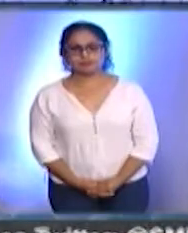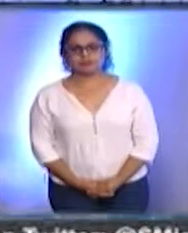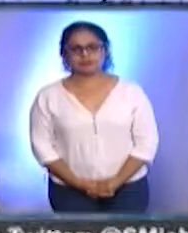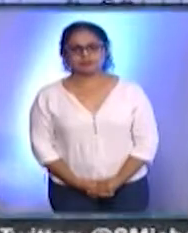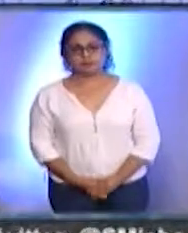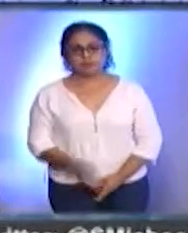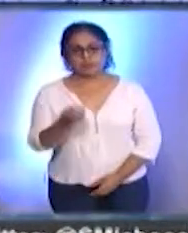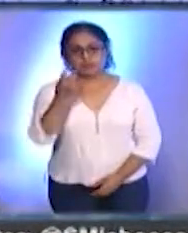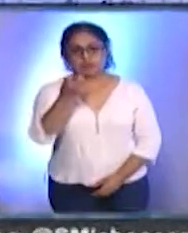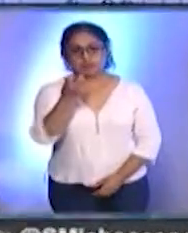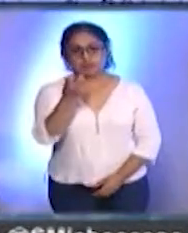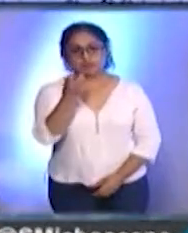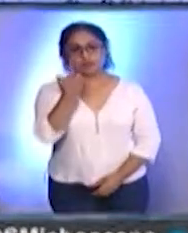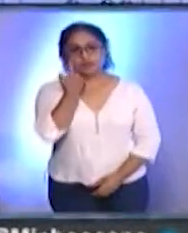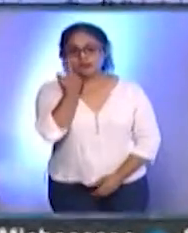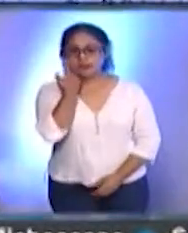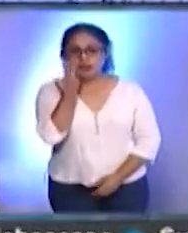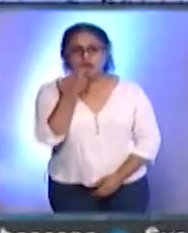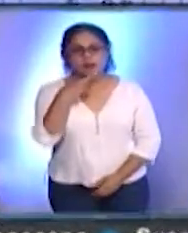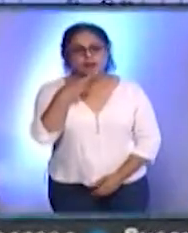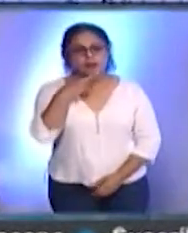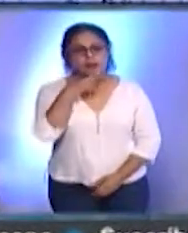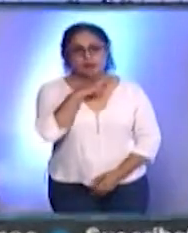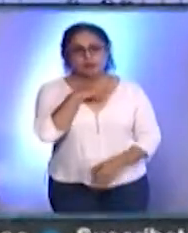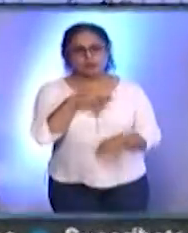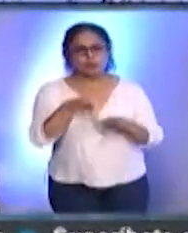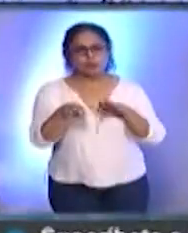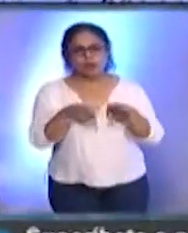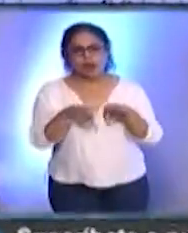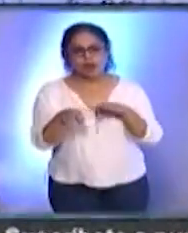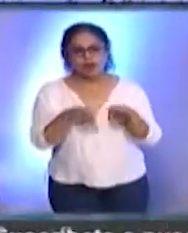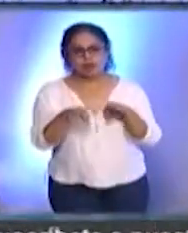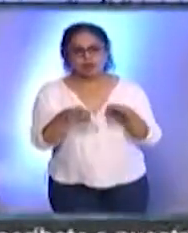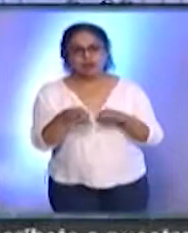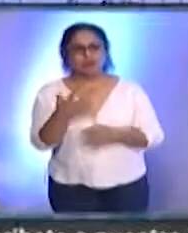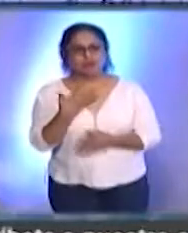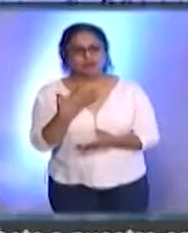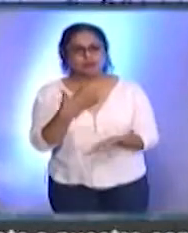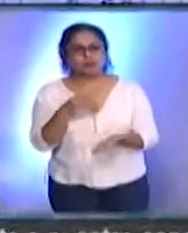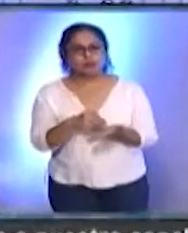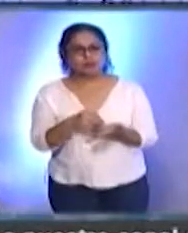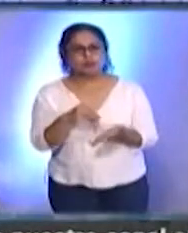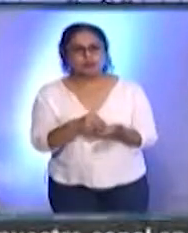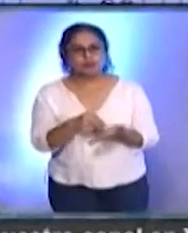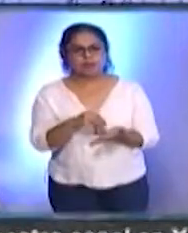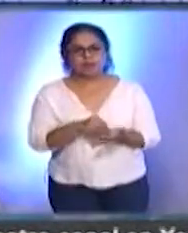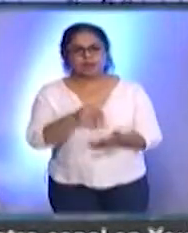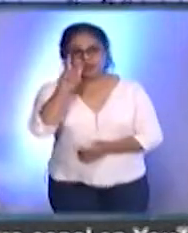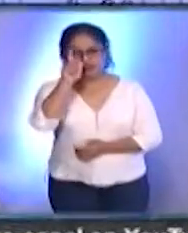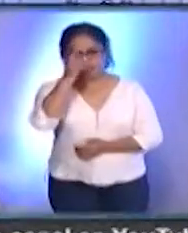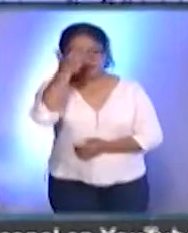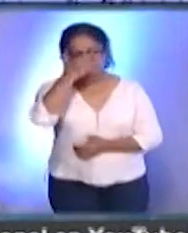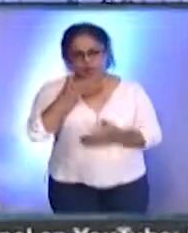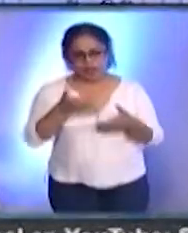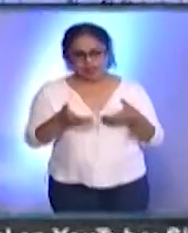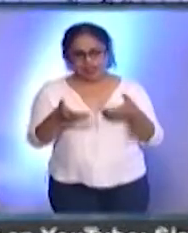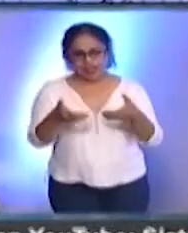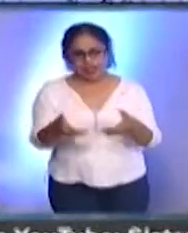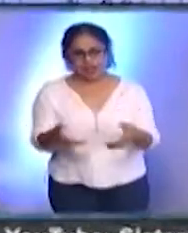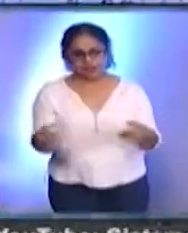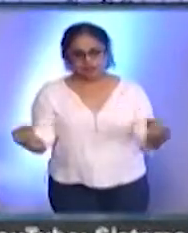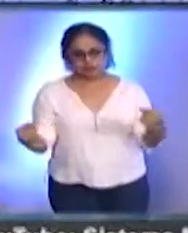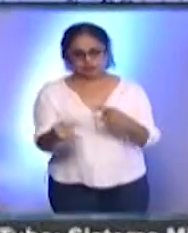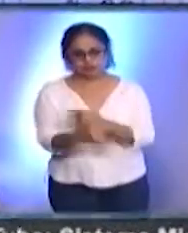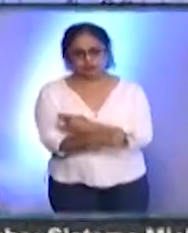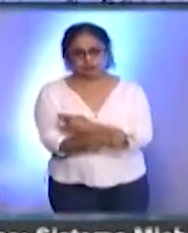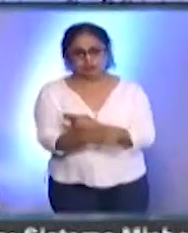Y con el propósito de agilizar los trabajos de la obra que se realiza en la avenida Lázaro Cárdenas de Morelia, se han brindado